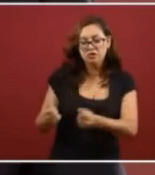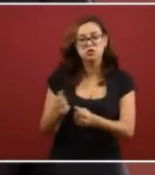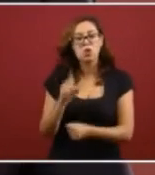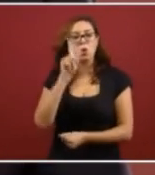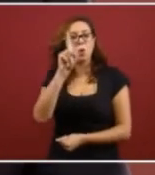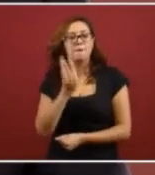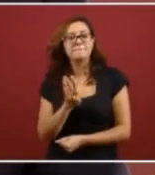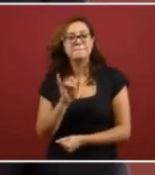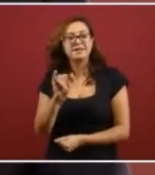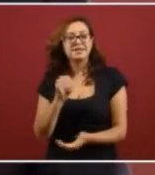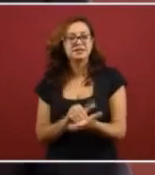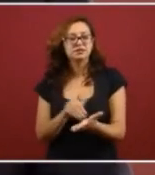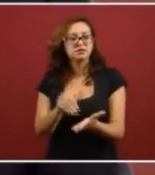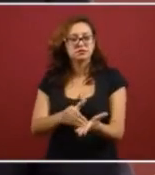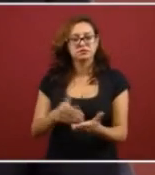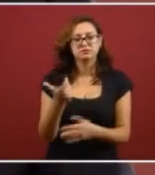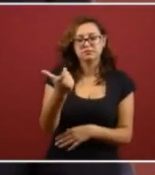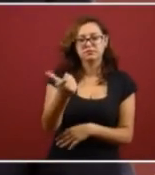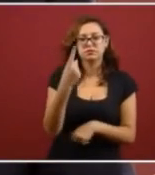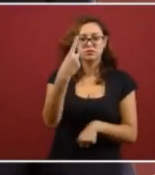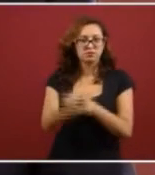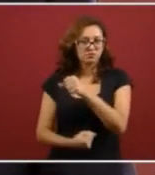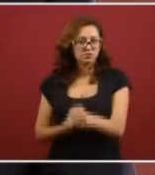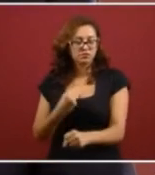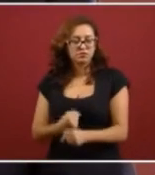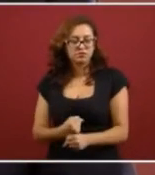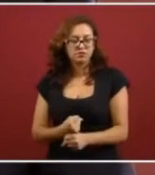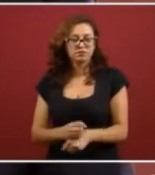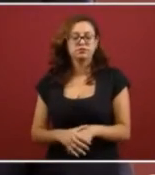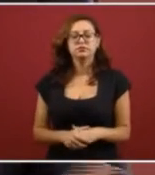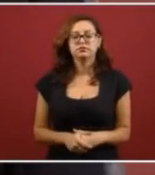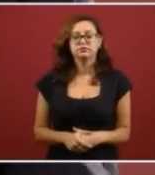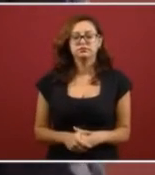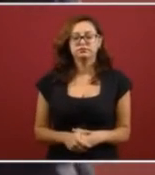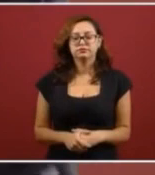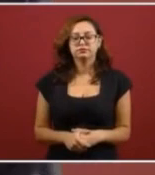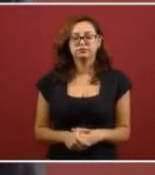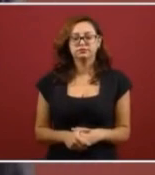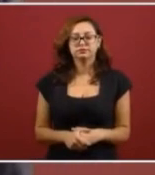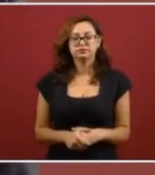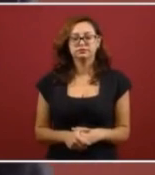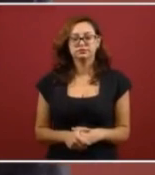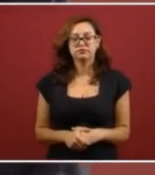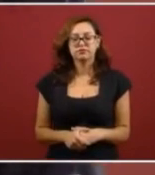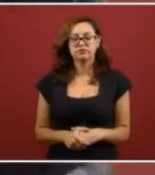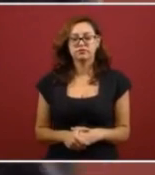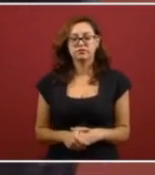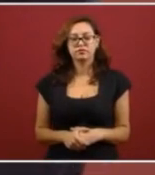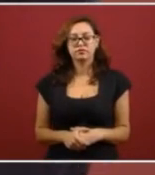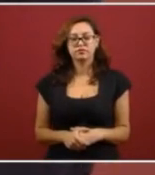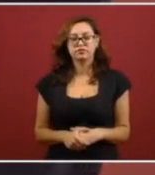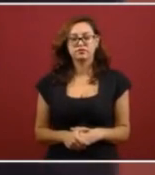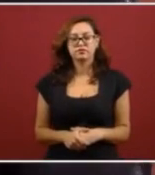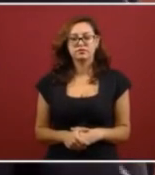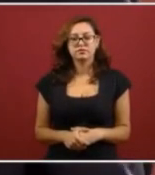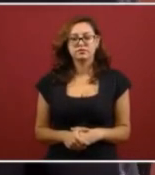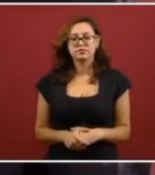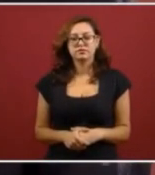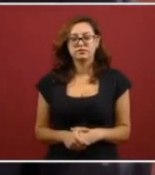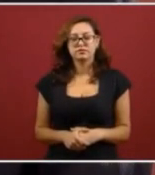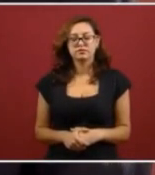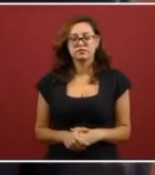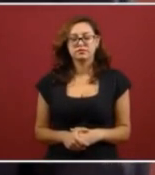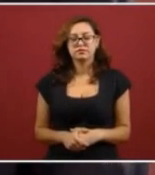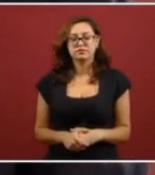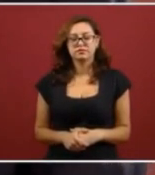buys al año. 1 billion pesos a year. Entonces, so therefore, di a conocer, I let them